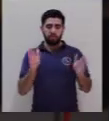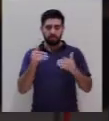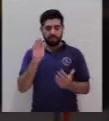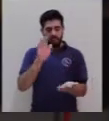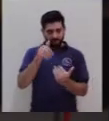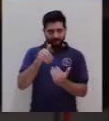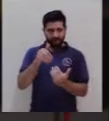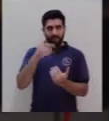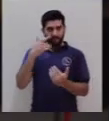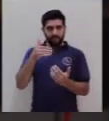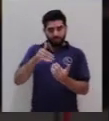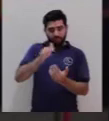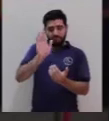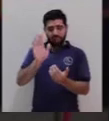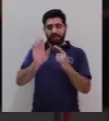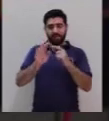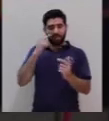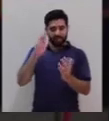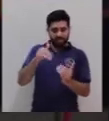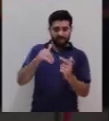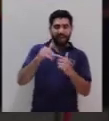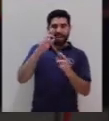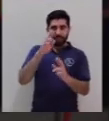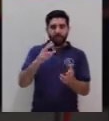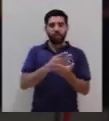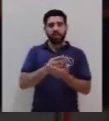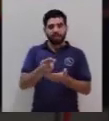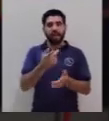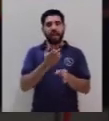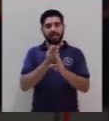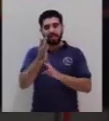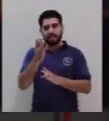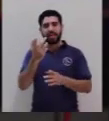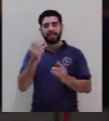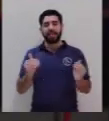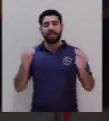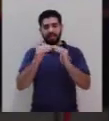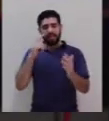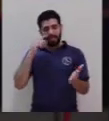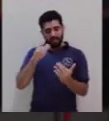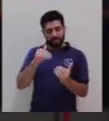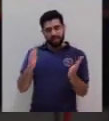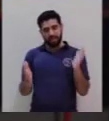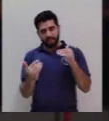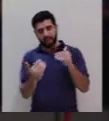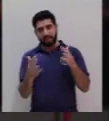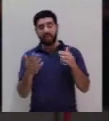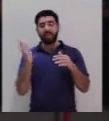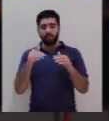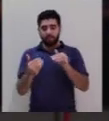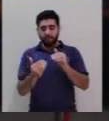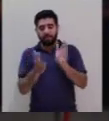Los valores. Ah, okay. Los cerramos, vamos leyendo. Sí, pues, el respeto, la honestidad, la equidad y la